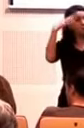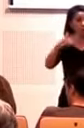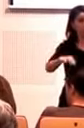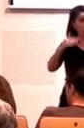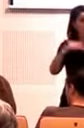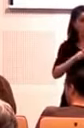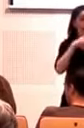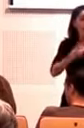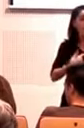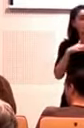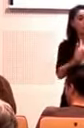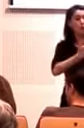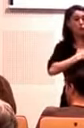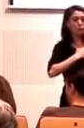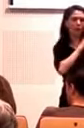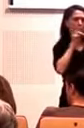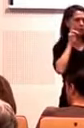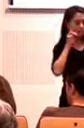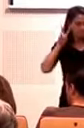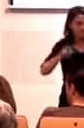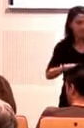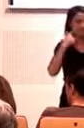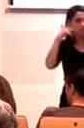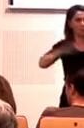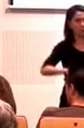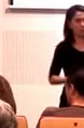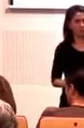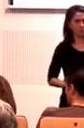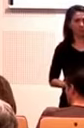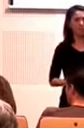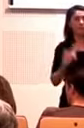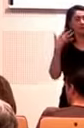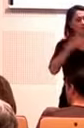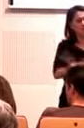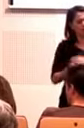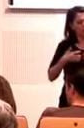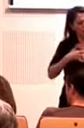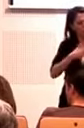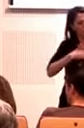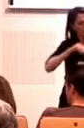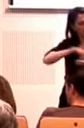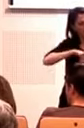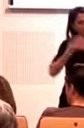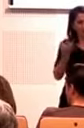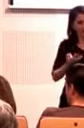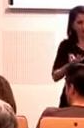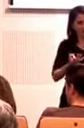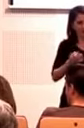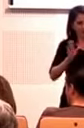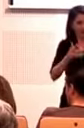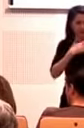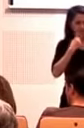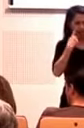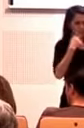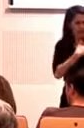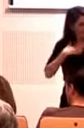tuvo que enterarse ella de primera mano. Entonces ahí la lucha interna tuya es, ¿qué quieres? ¿Seguro que quieres